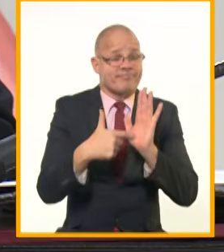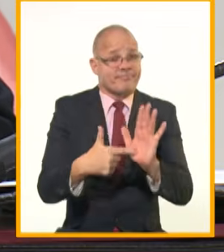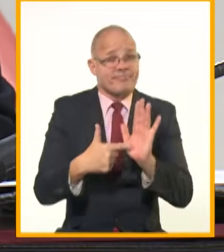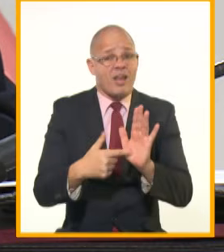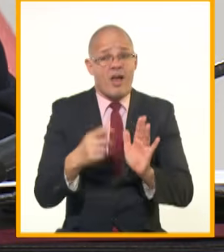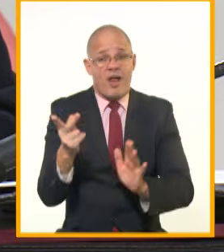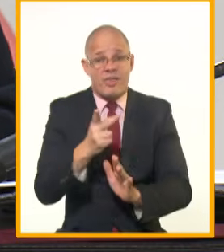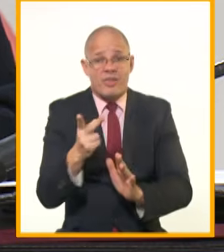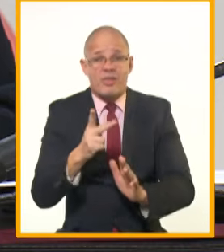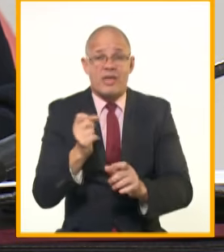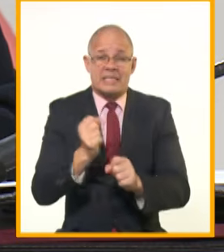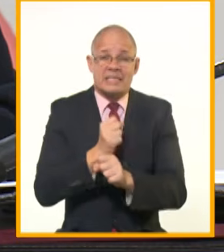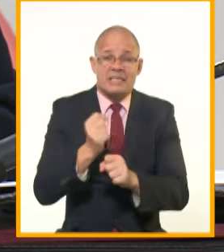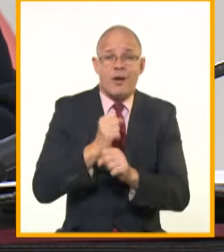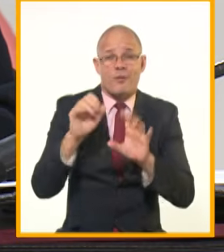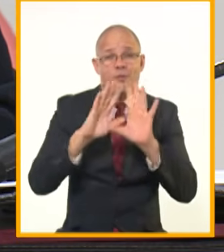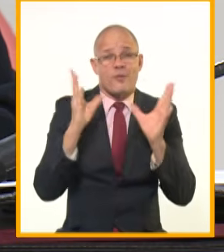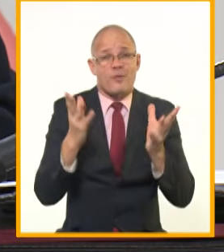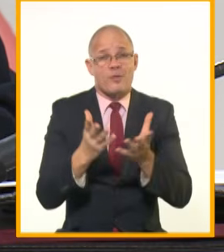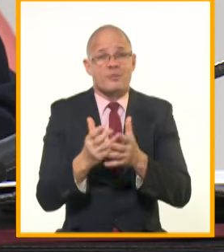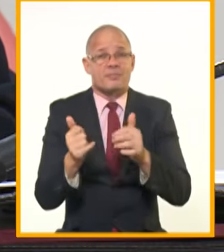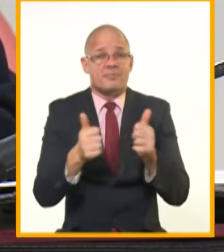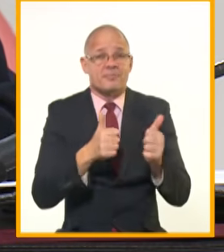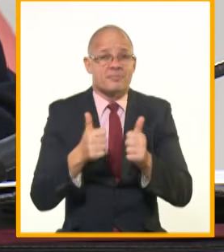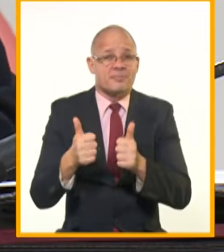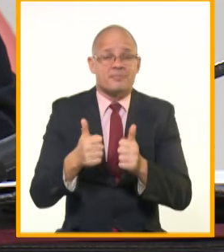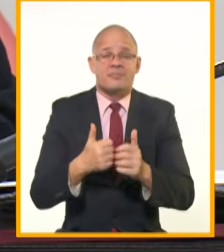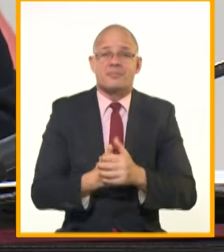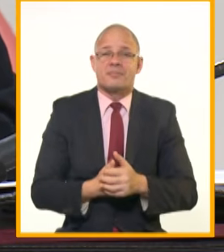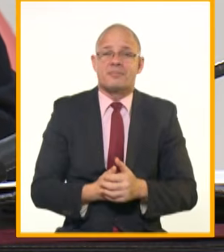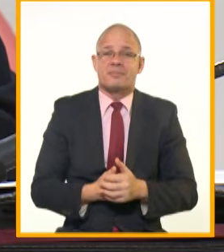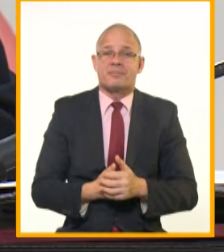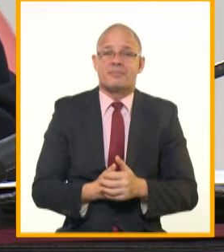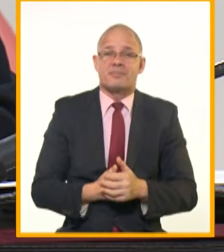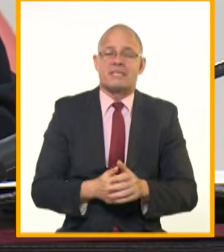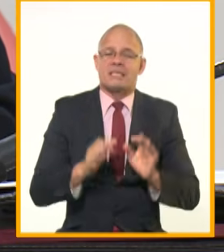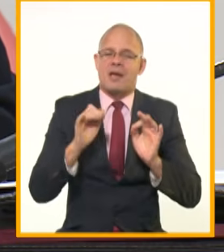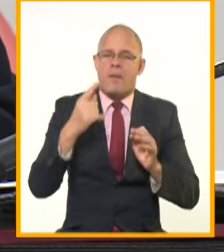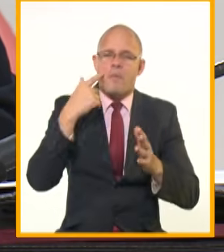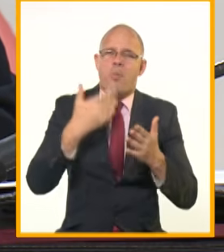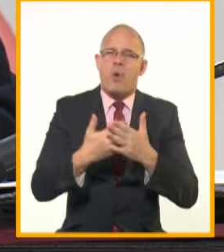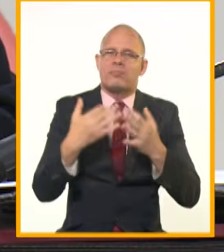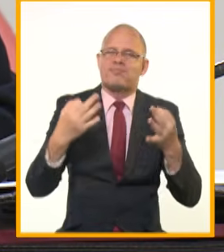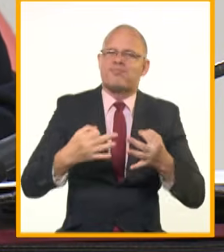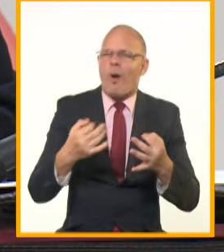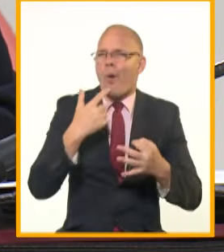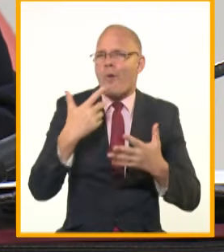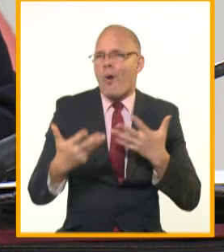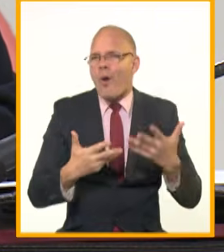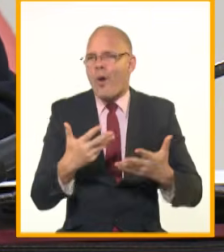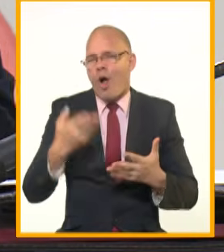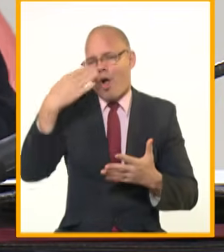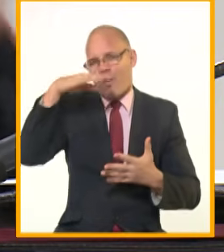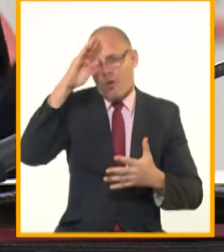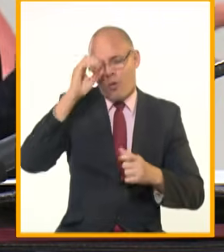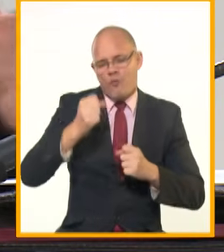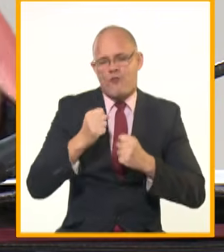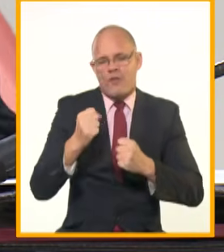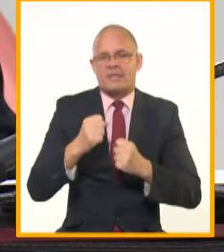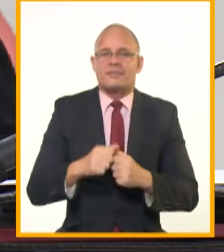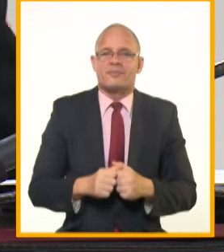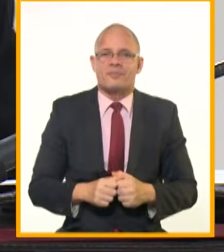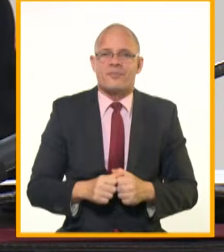pueblos heroicos y que también son parte de esas fortalezas que tiene el país, con un compromiso